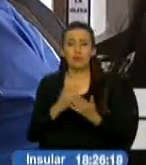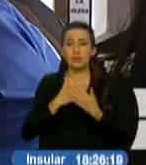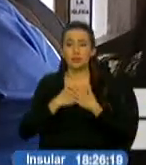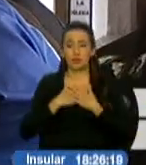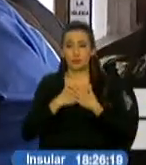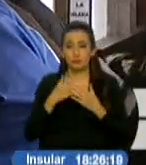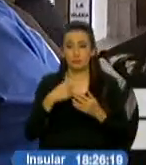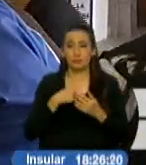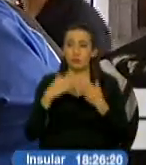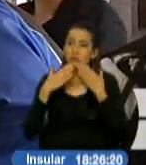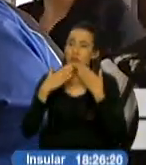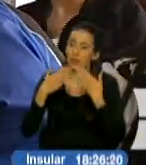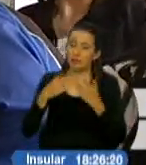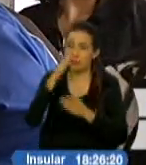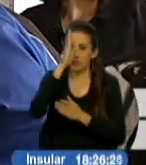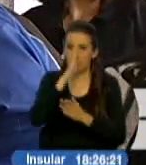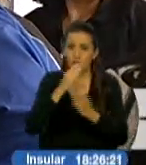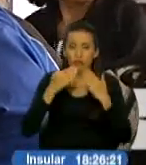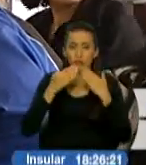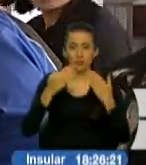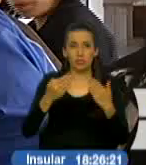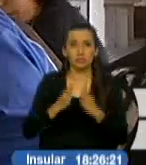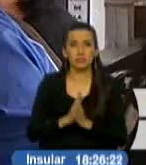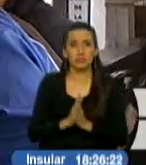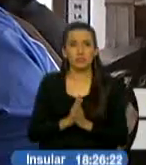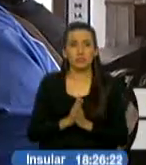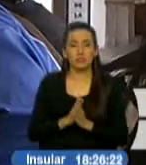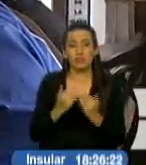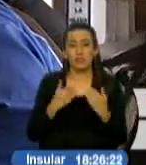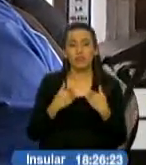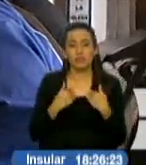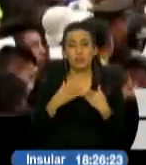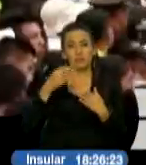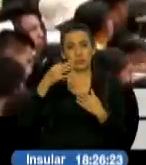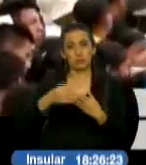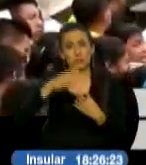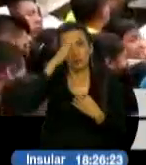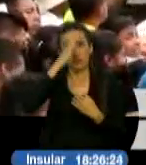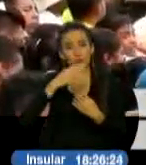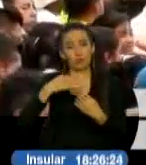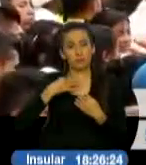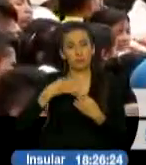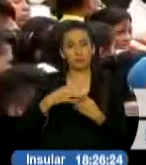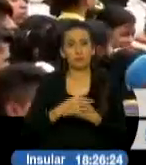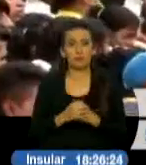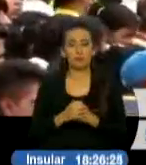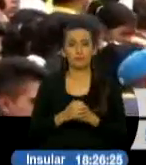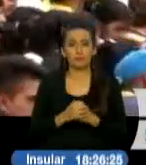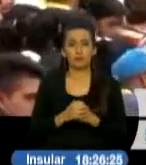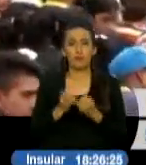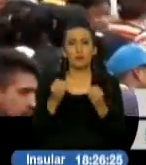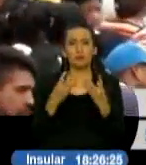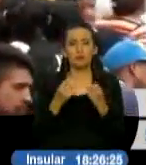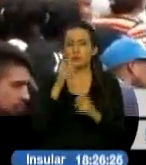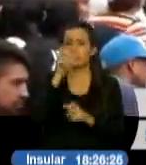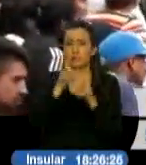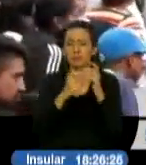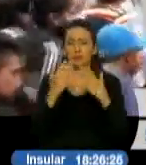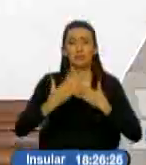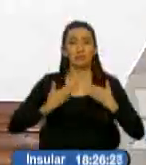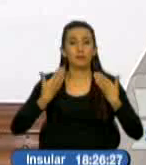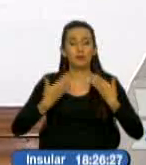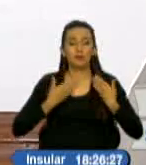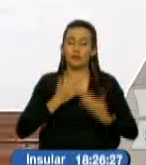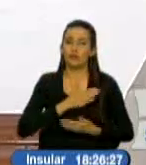gracias, es en acción de gracias. Yo le pedí que me haga un milagro y me lo cumplió. Muchos de ellos se han preparado para participar con alegría y